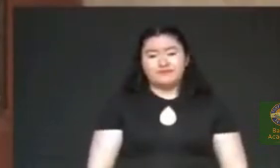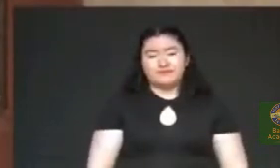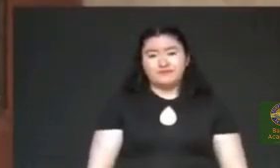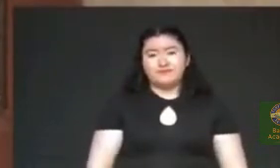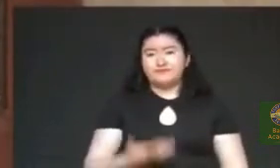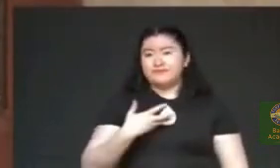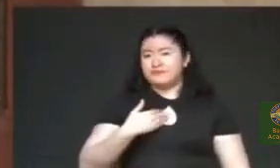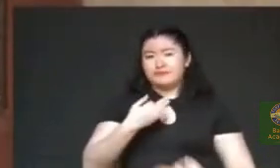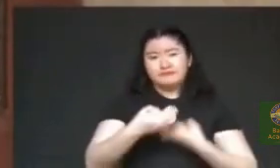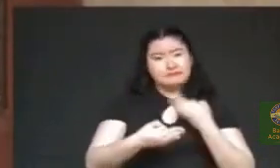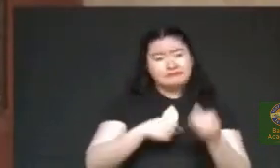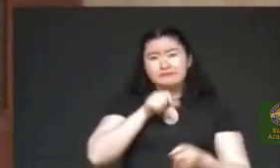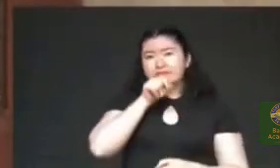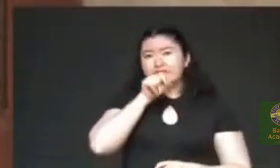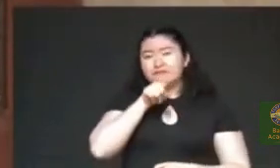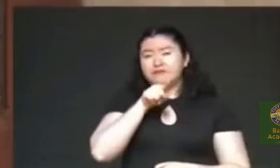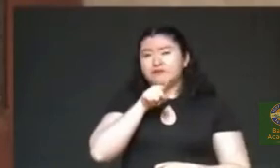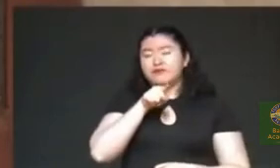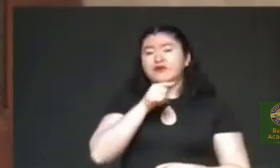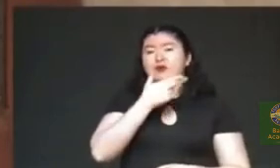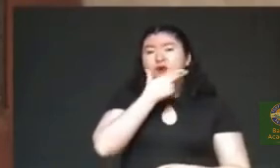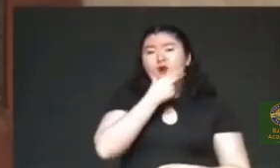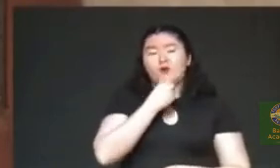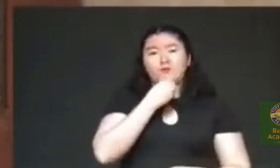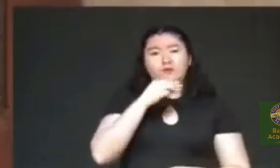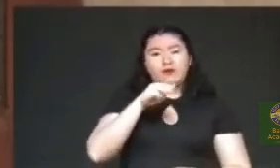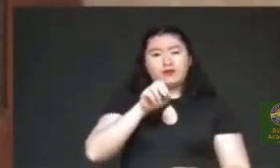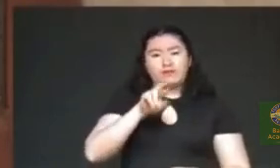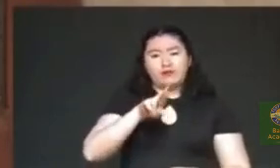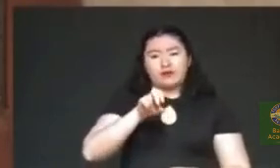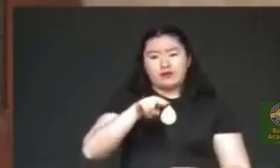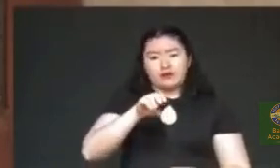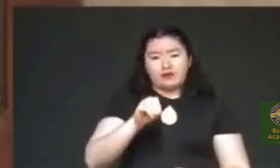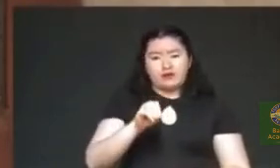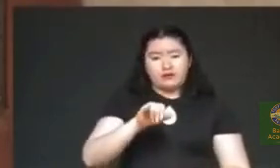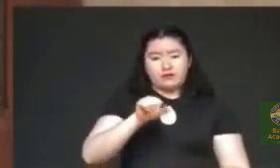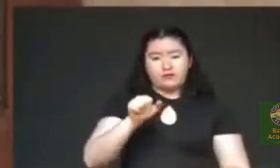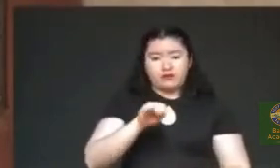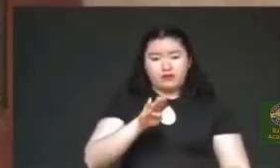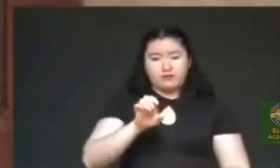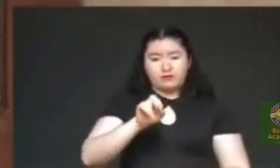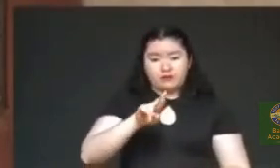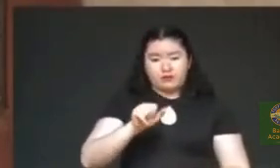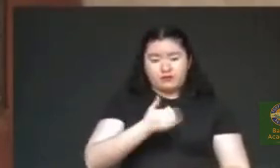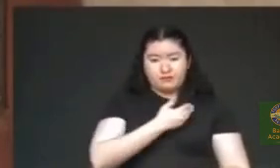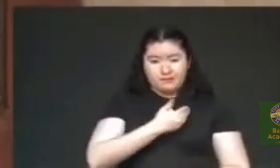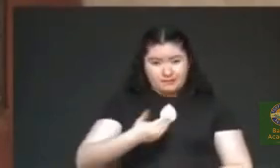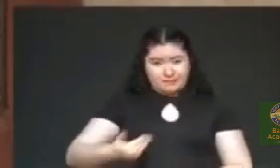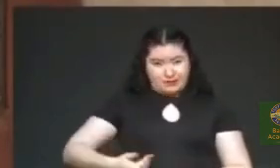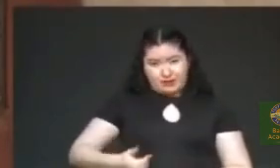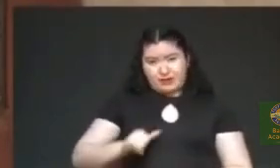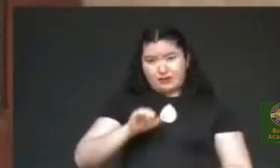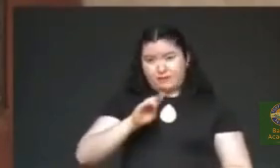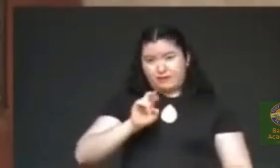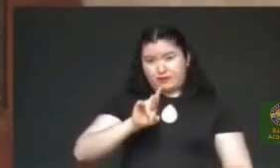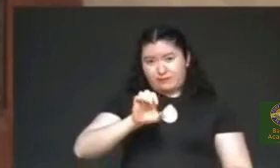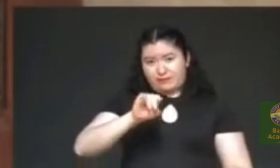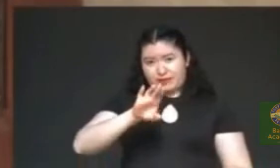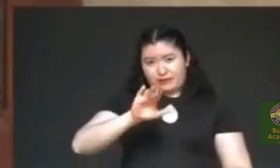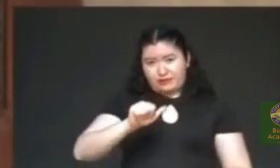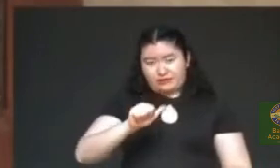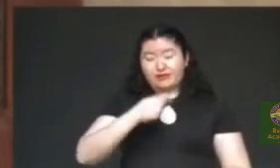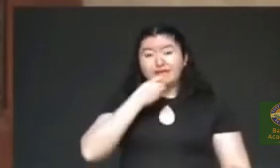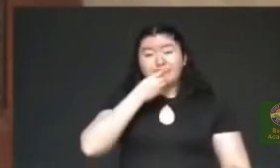hay una declaración de Mariano Jabonero, el presidente de la Organización de Estados Iberoamericanos, señalan que la escuela